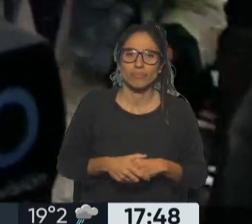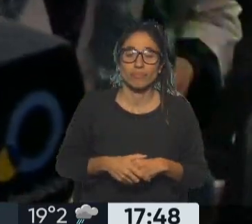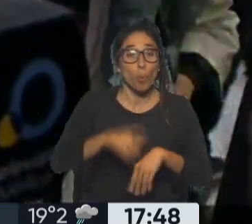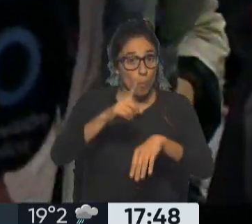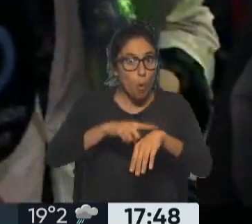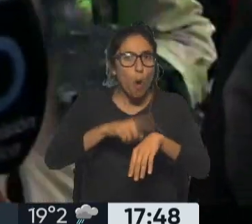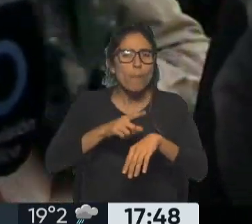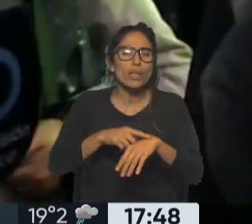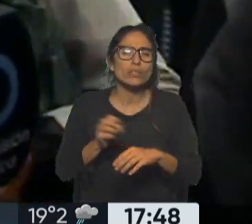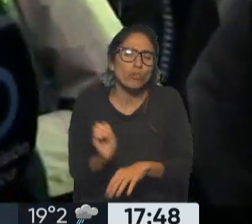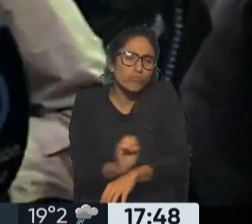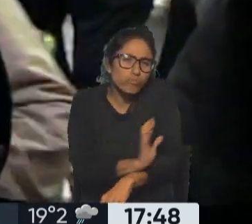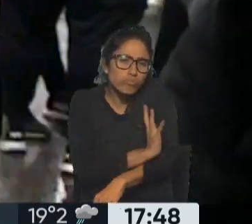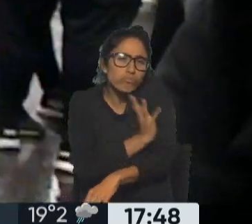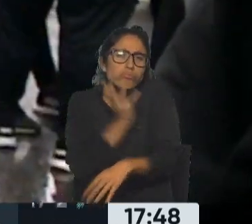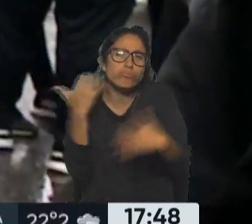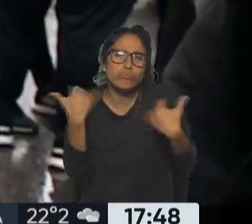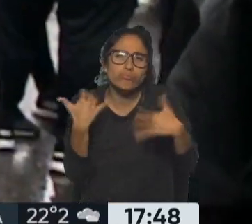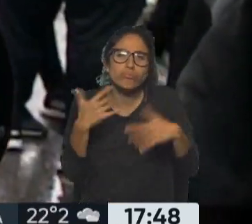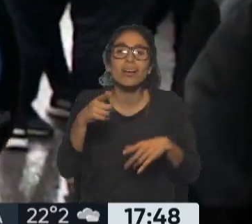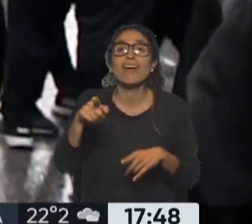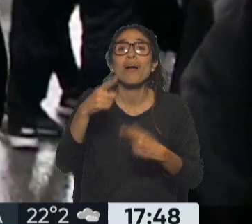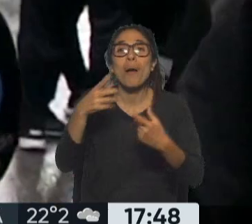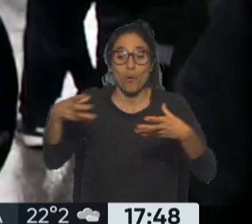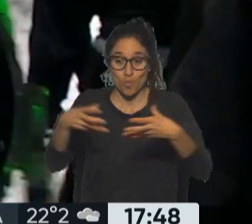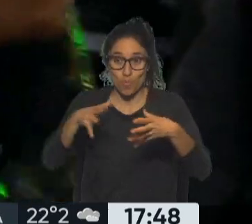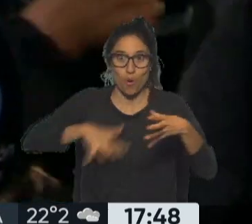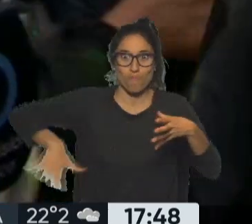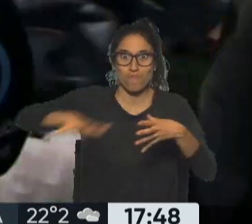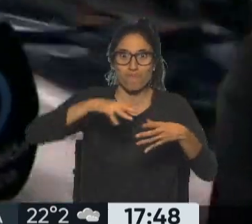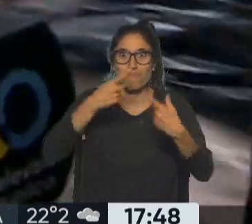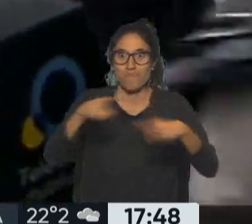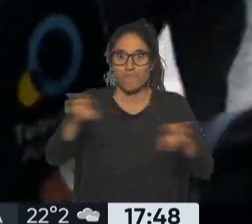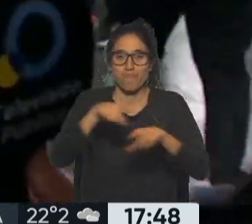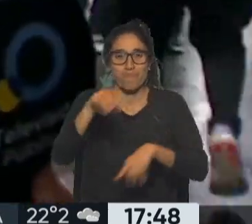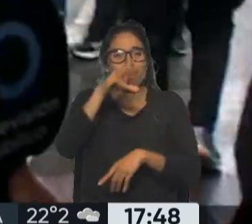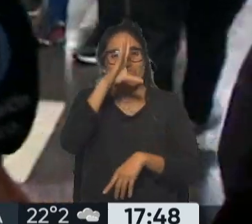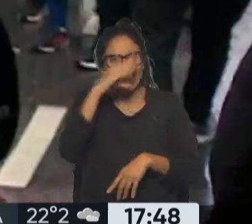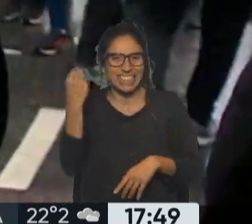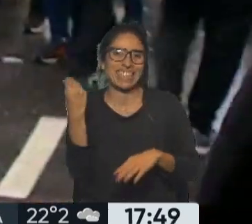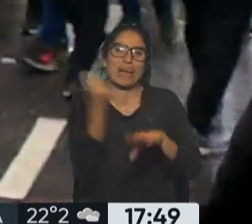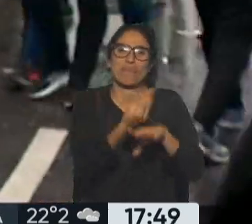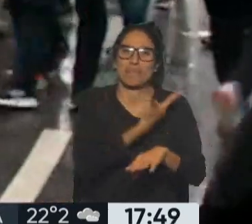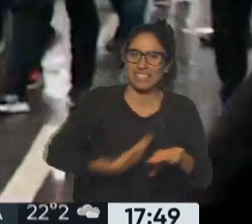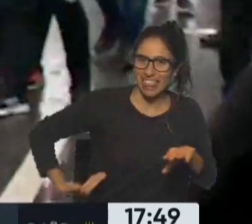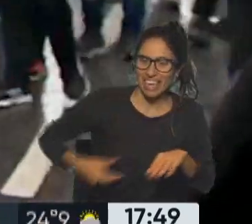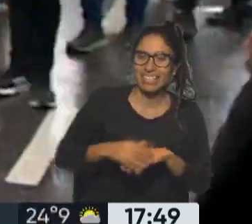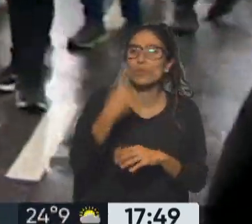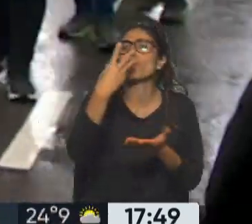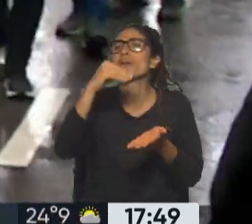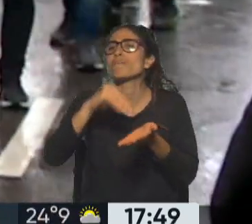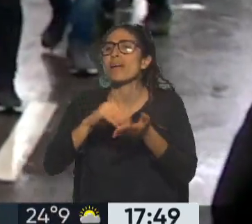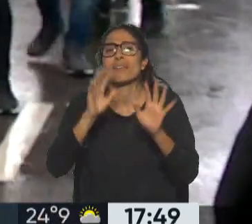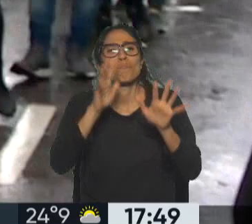importantes, emocionantes, como cuando la militancia le cantó Cristina Presidenta o cuando le cantaron una más y nos jodemos más. Sí, tal